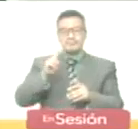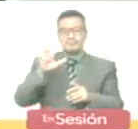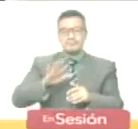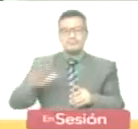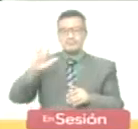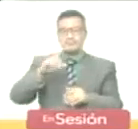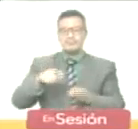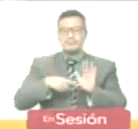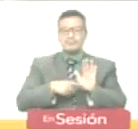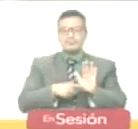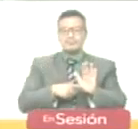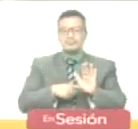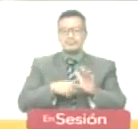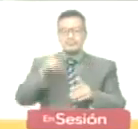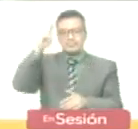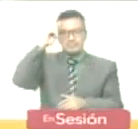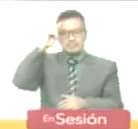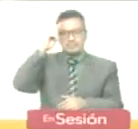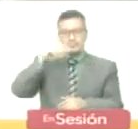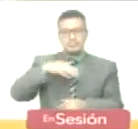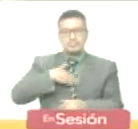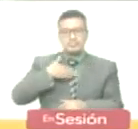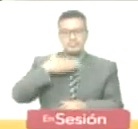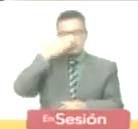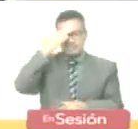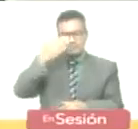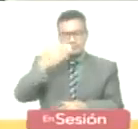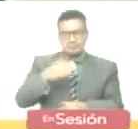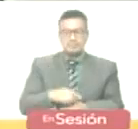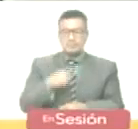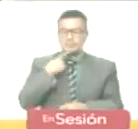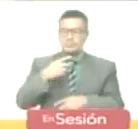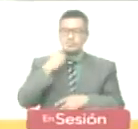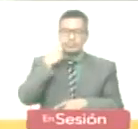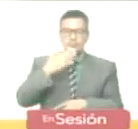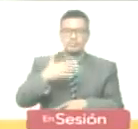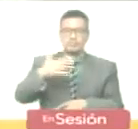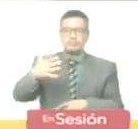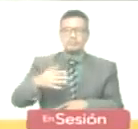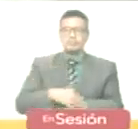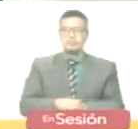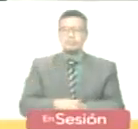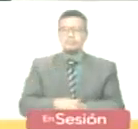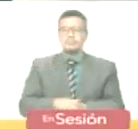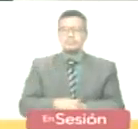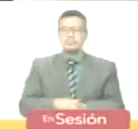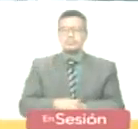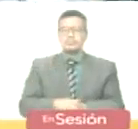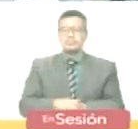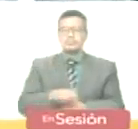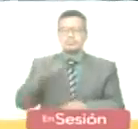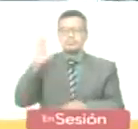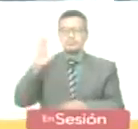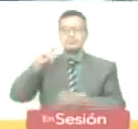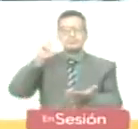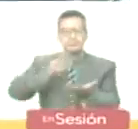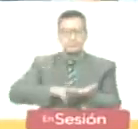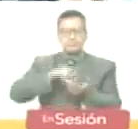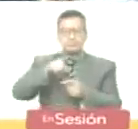de Venezuela ante la República Árabe Siria, sírvanse a manifestarlo con la señal de costumbre. Queda